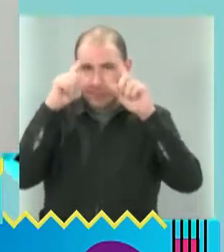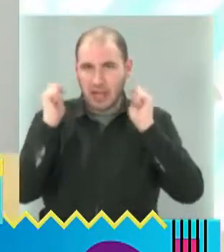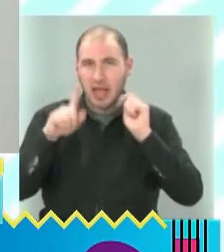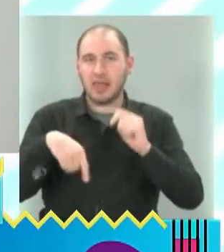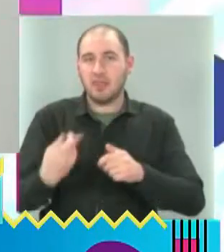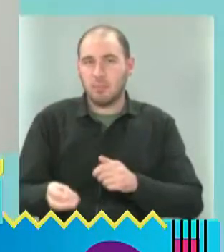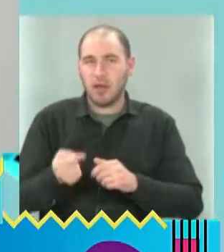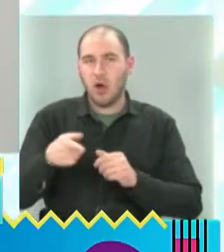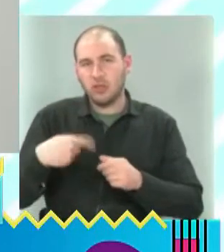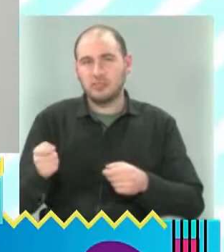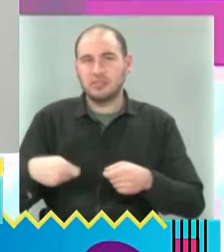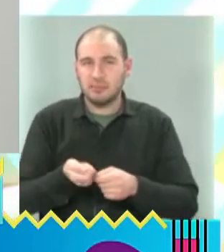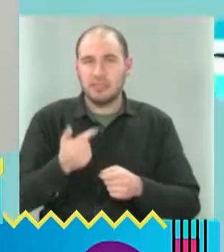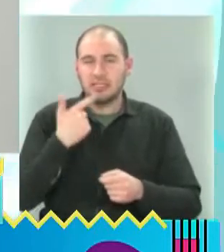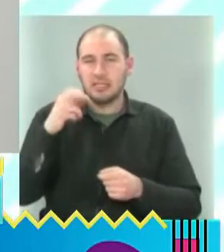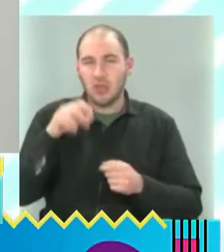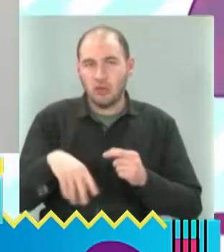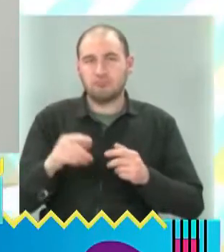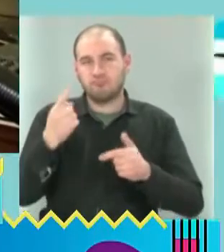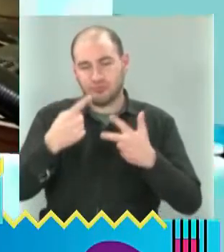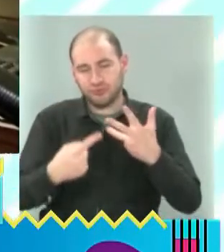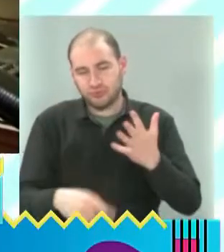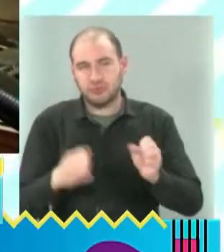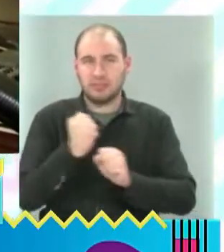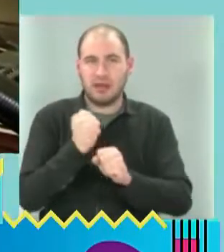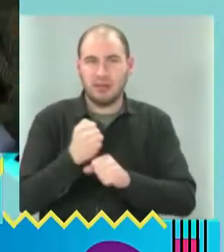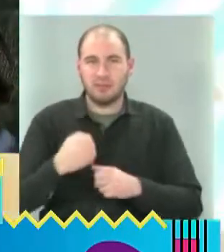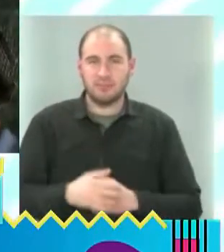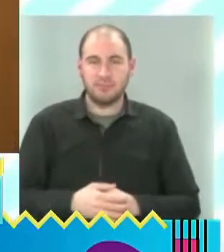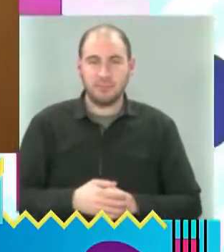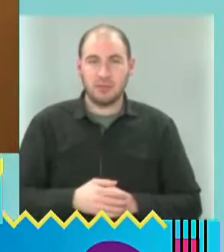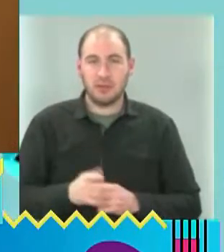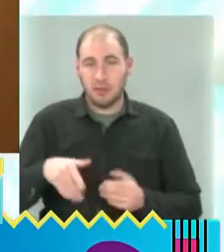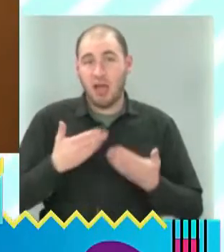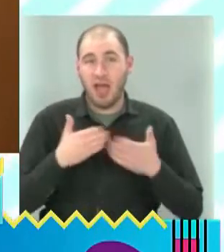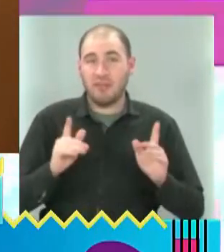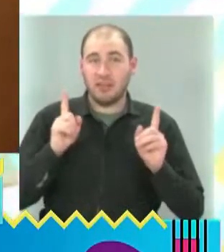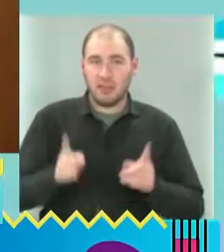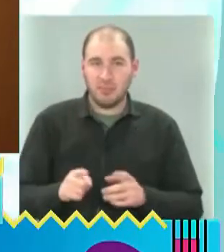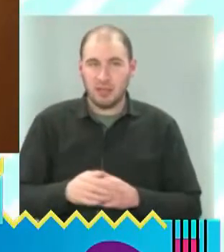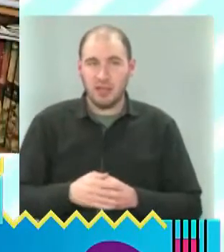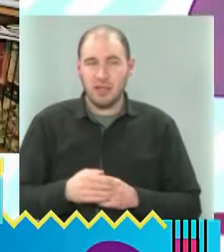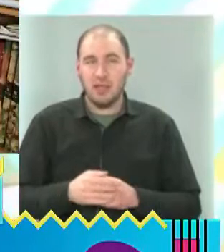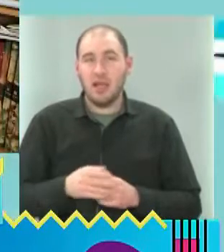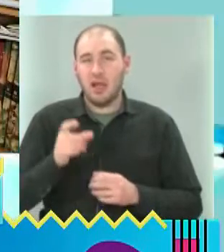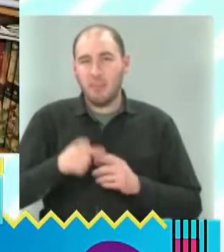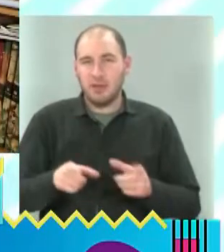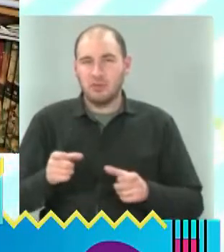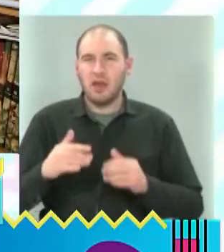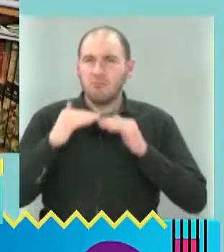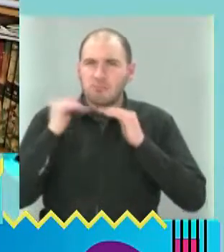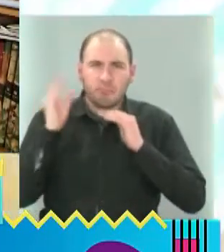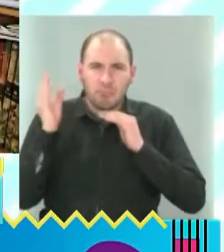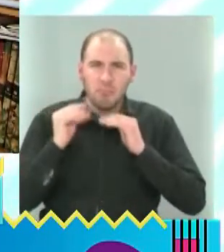tuvimos otros para la parte administrativa en Yandón, o sea que se viene trabajando en este proceso y estamos abiertos también a que los empresarios o comerciantes que nos estén